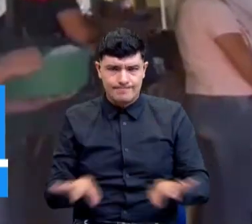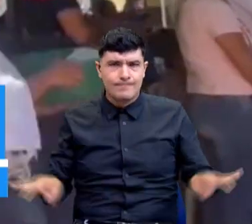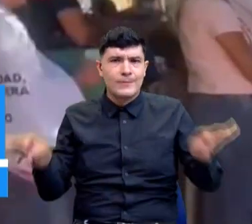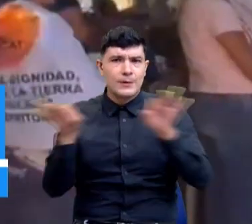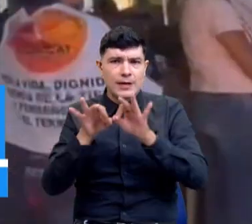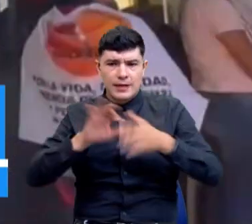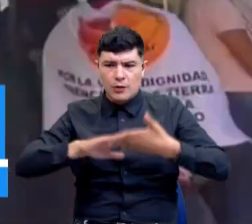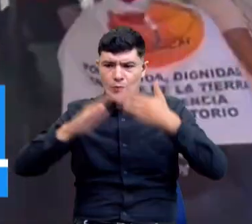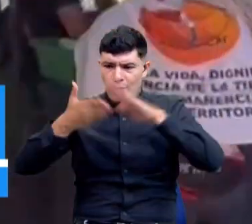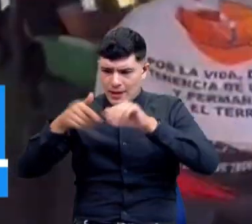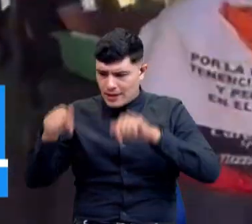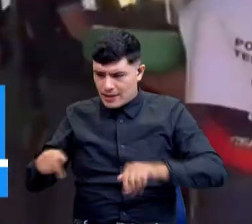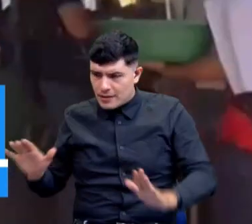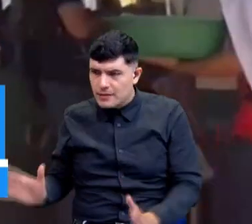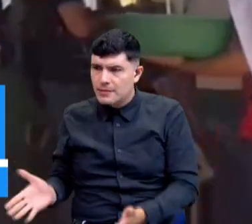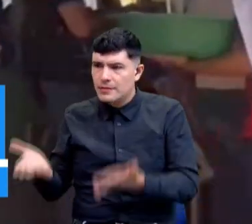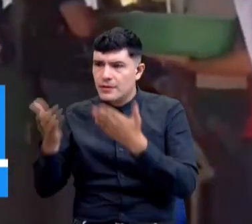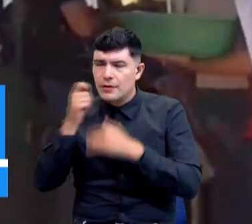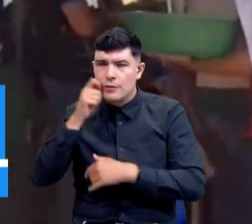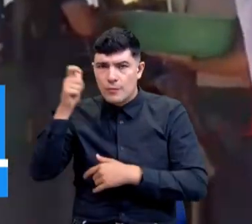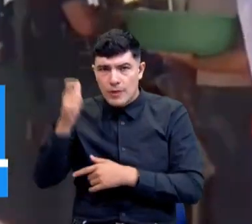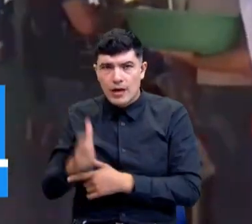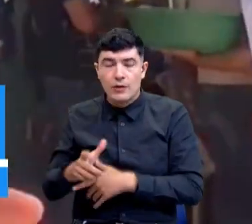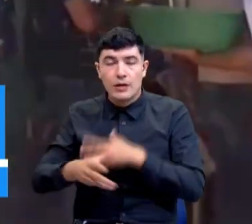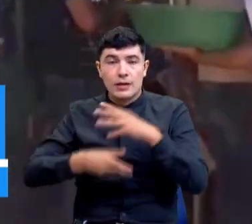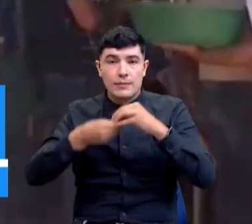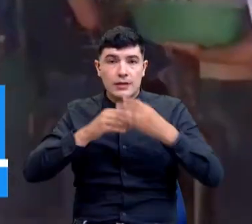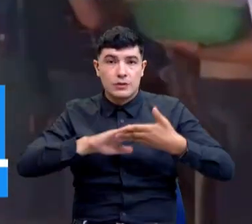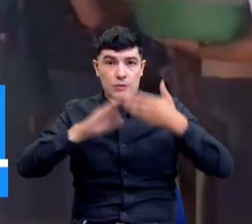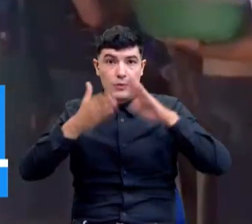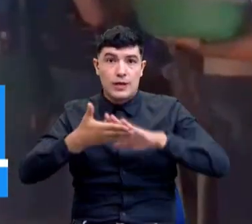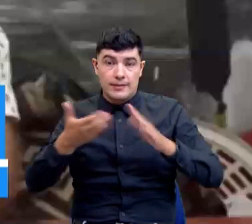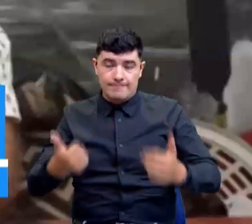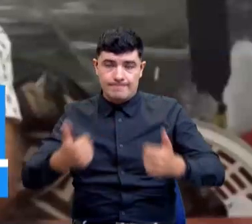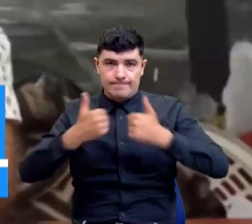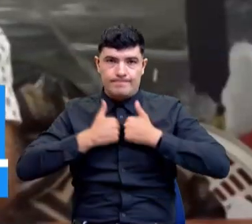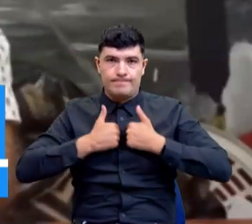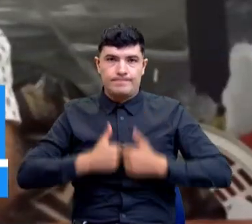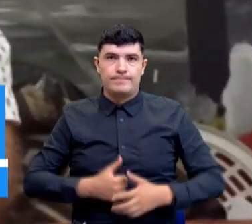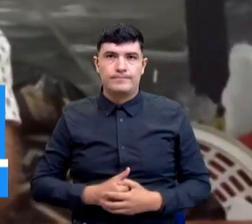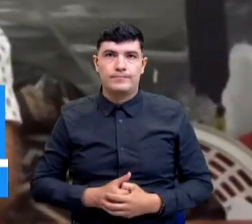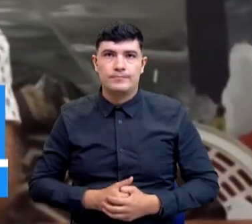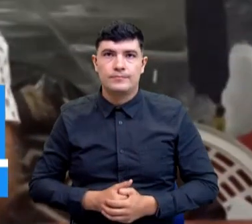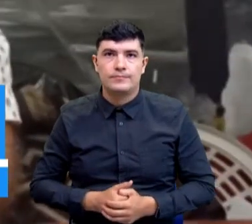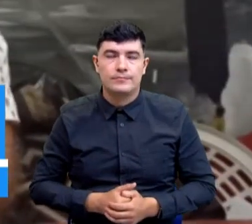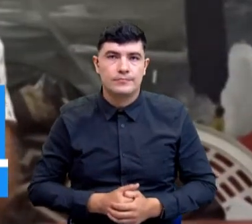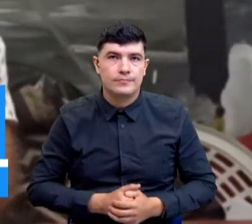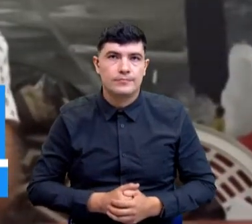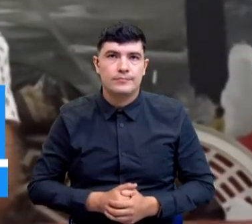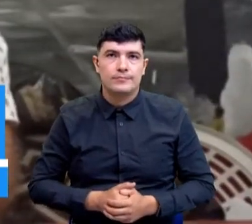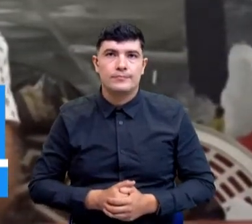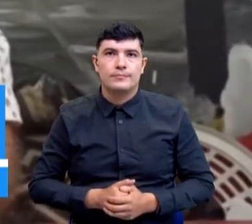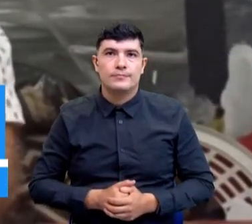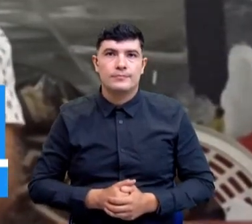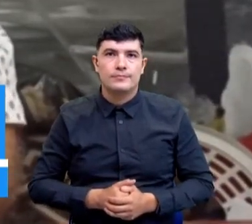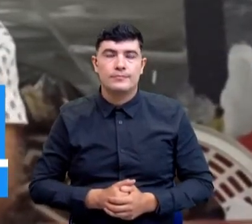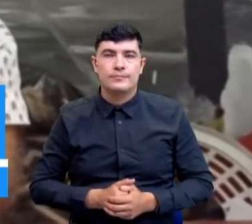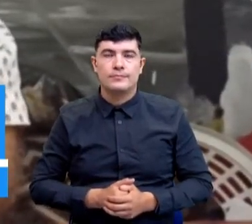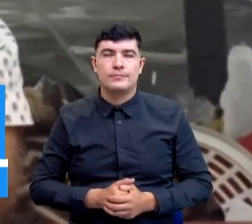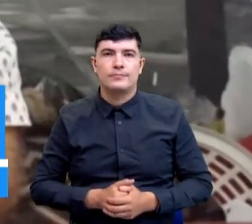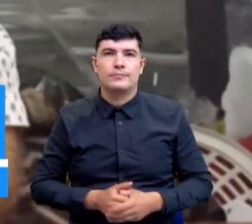alivios humanitarios, pero también que la comunidad se vea beneficiada. Se concretó la